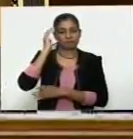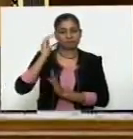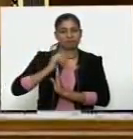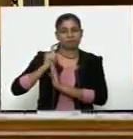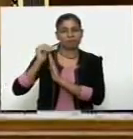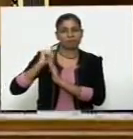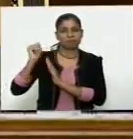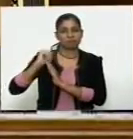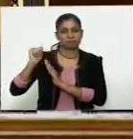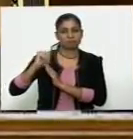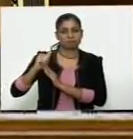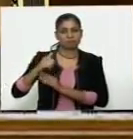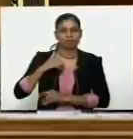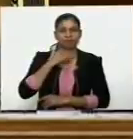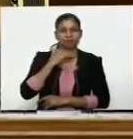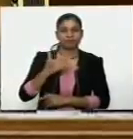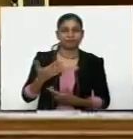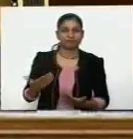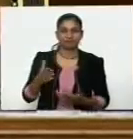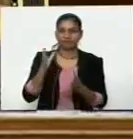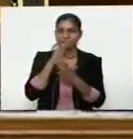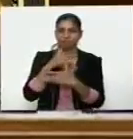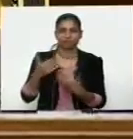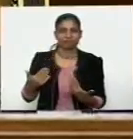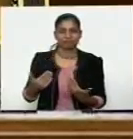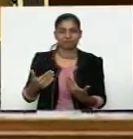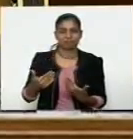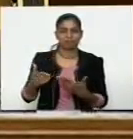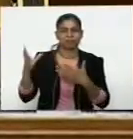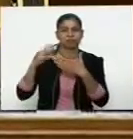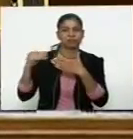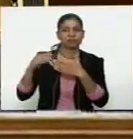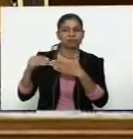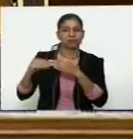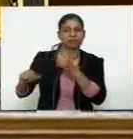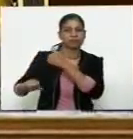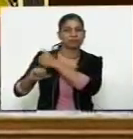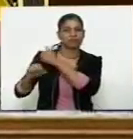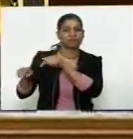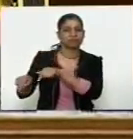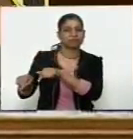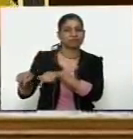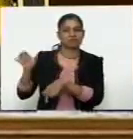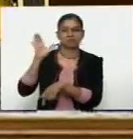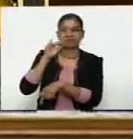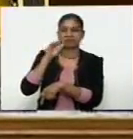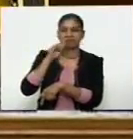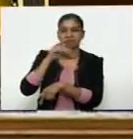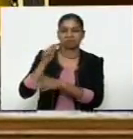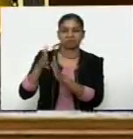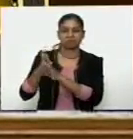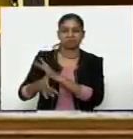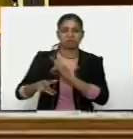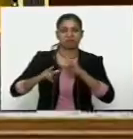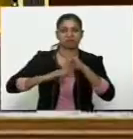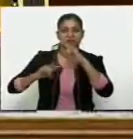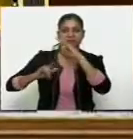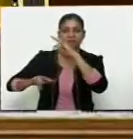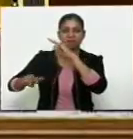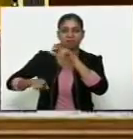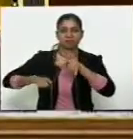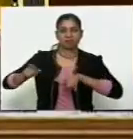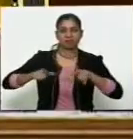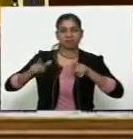no existe. El dólar solamente se sustenta gracias a la maquinaria belicista de los Estados